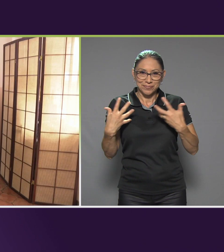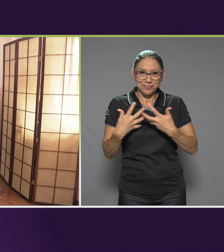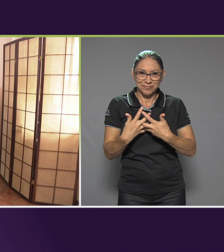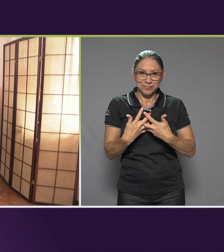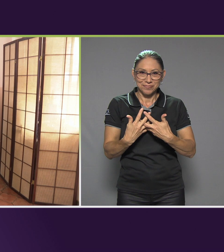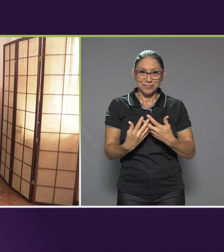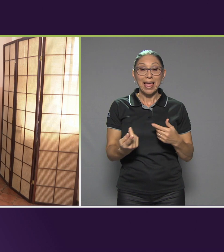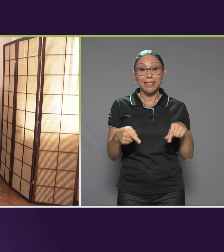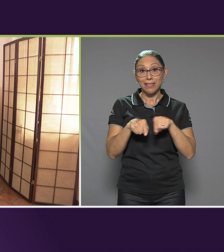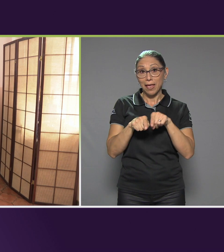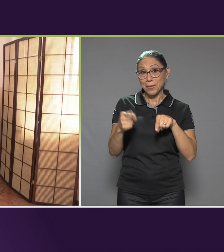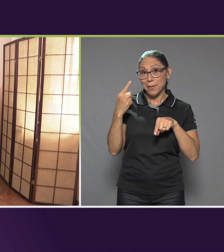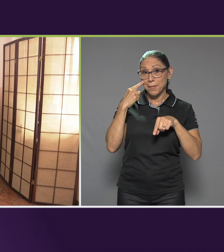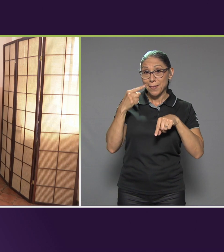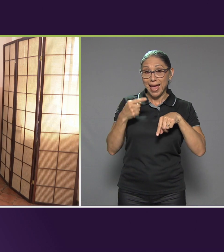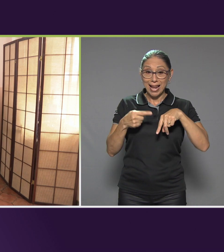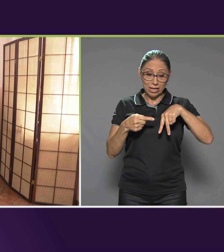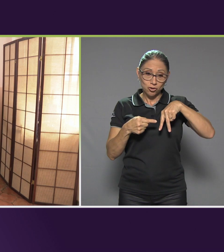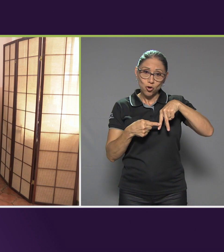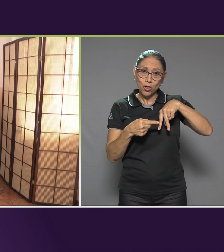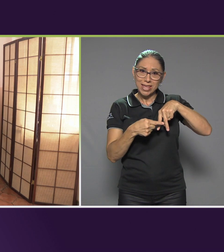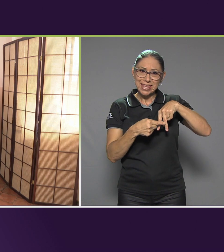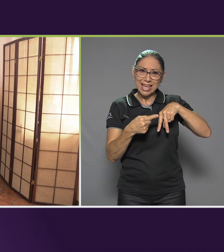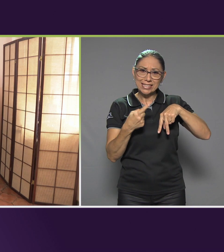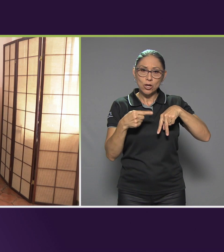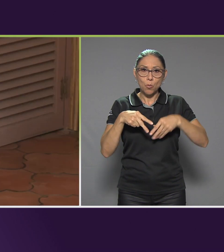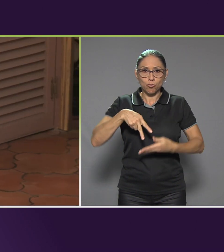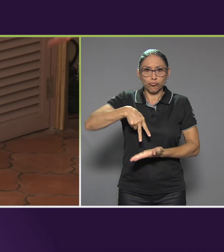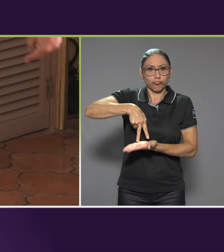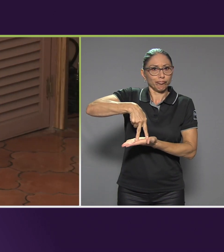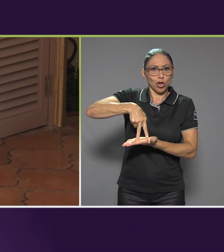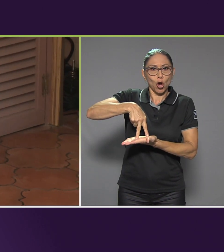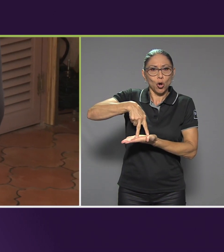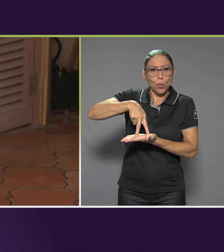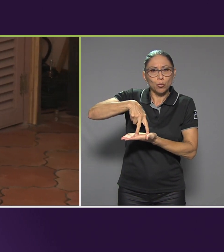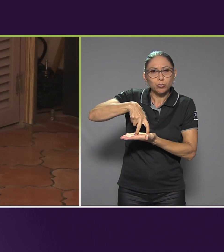Vean mis rodillas, siempre semiflexionadas.